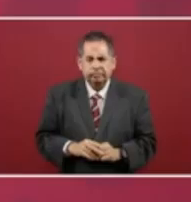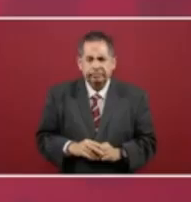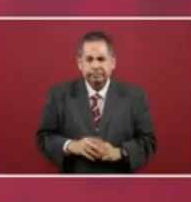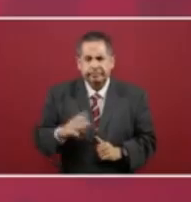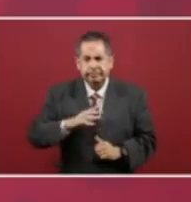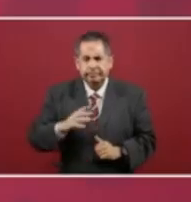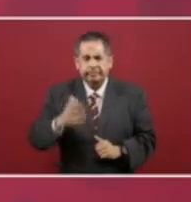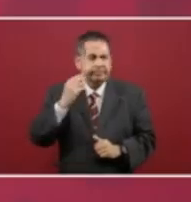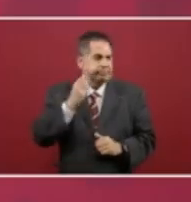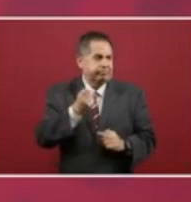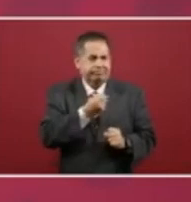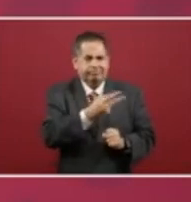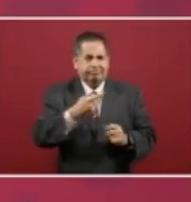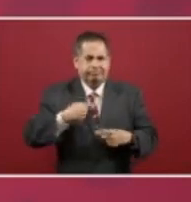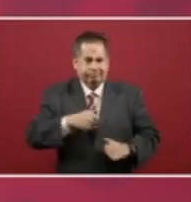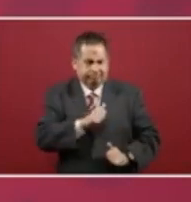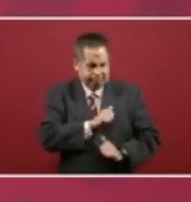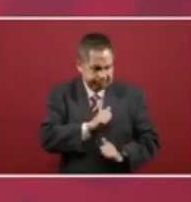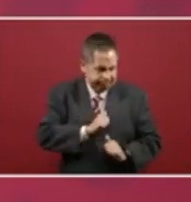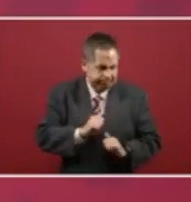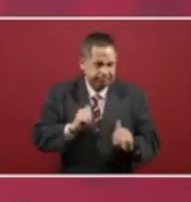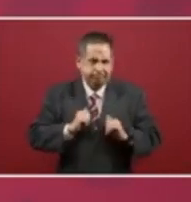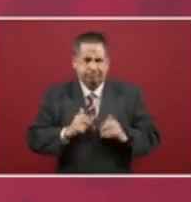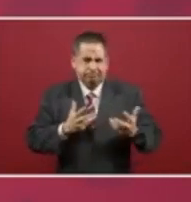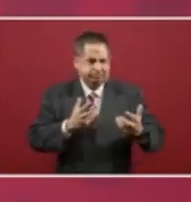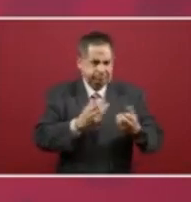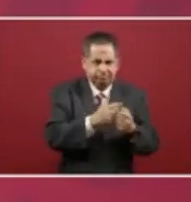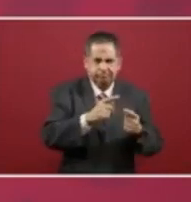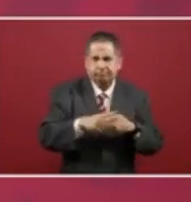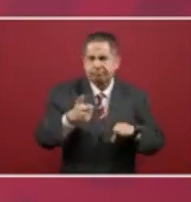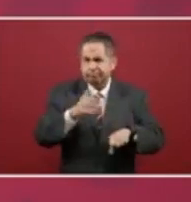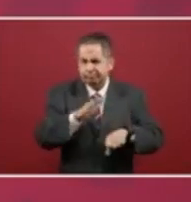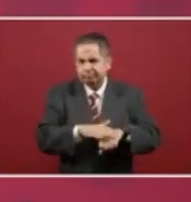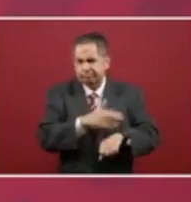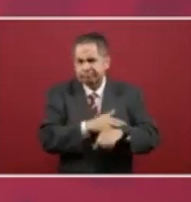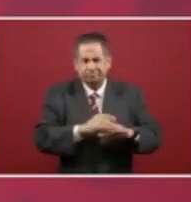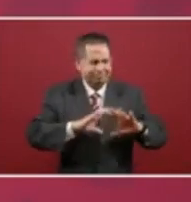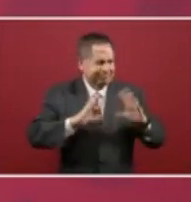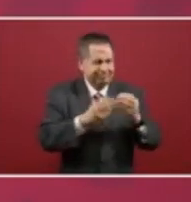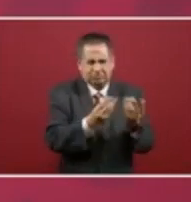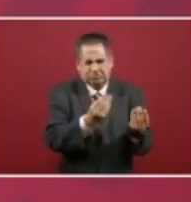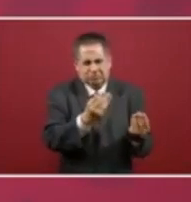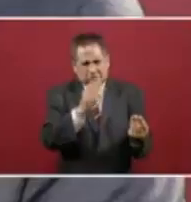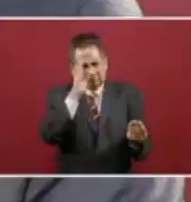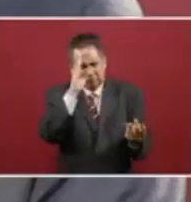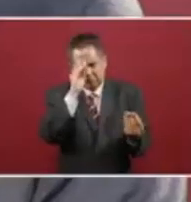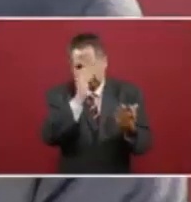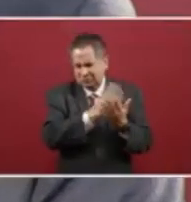Tenían tanto personal militar como personal administrativo un número